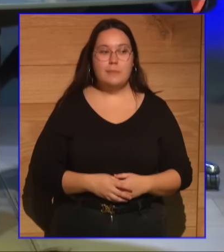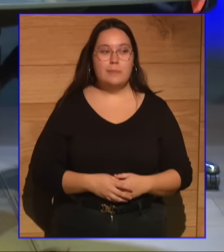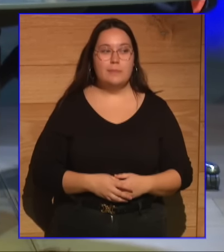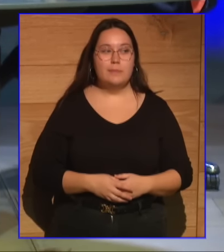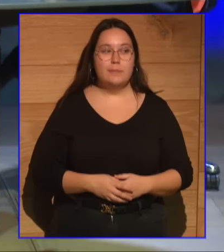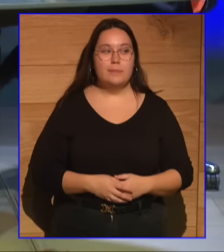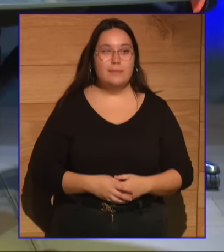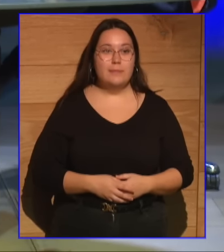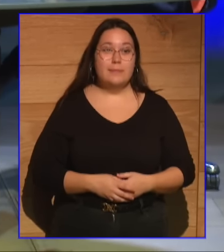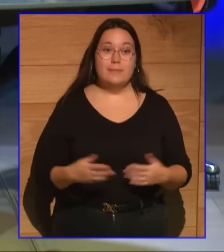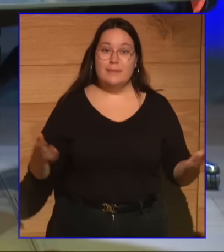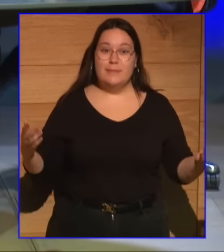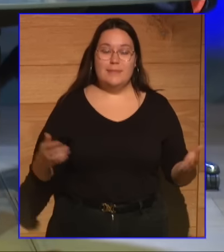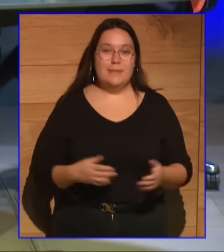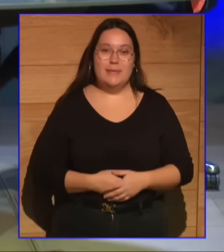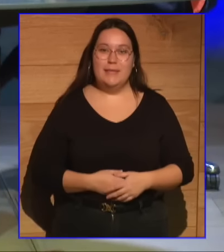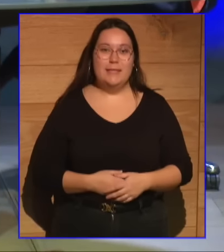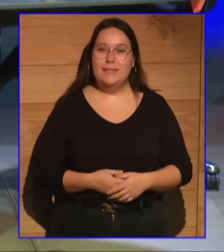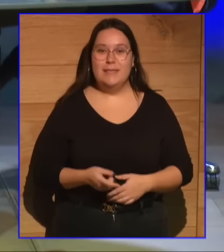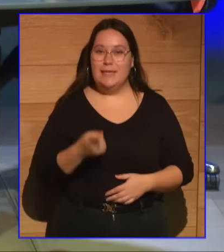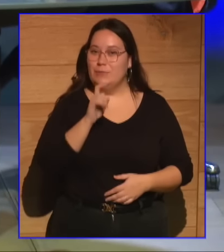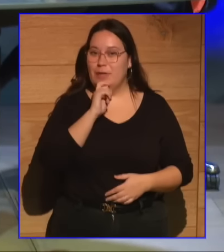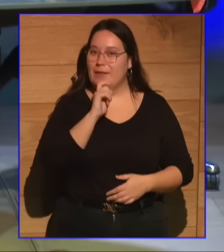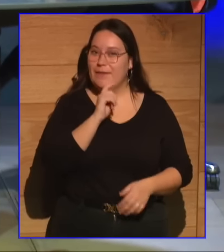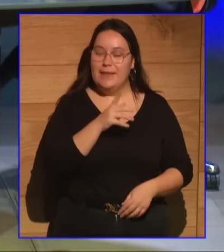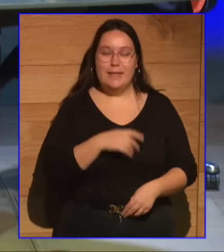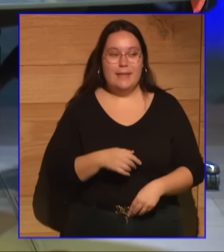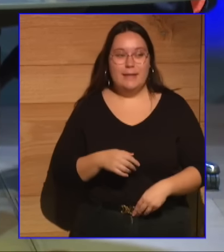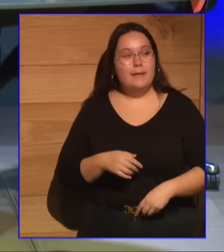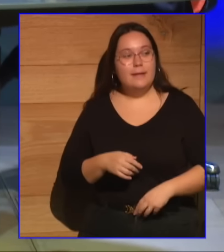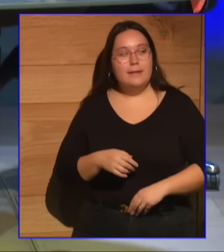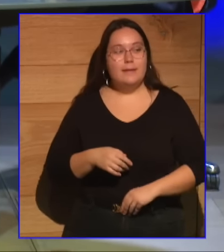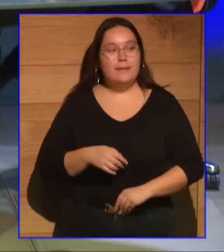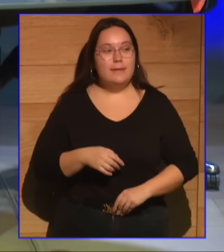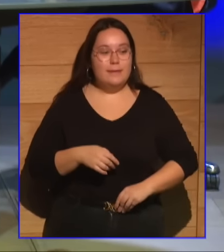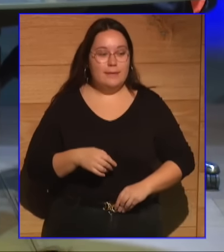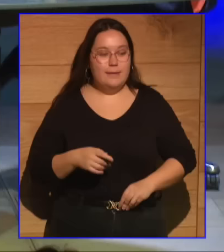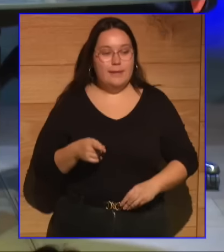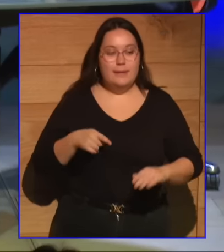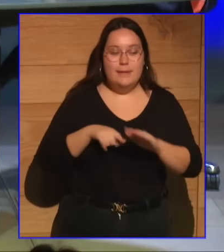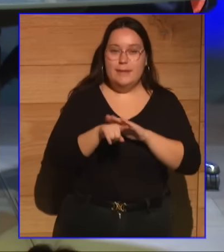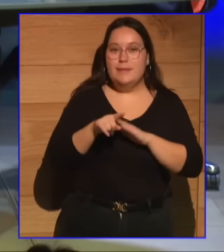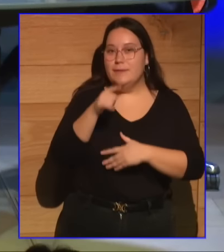Si es que no hay como rascar un poco. Vamos a ver. No hay como rascar. Es que...